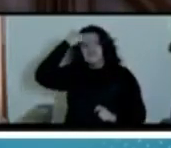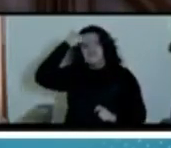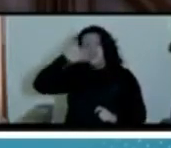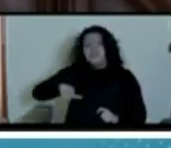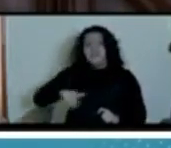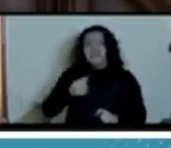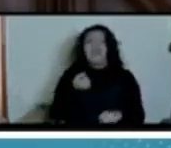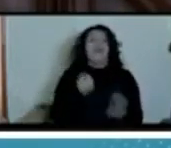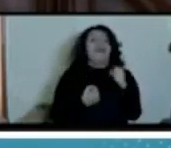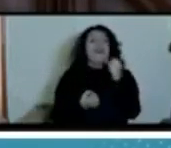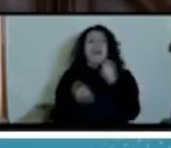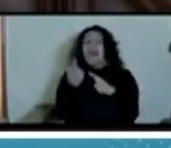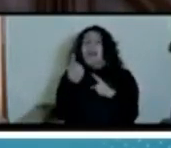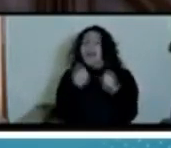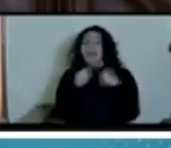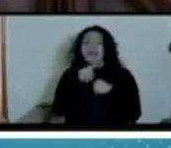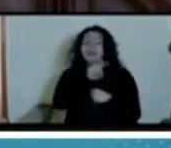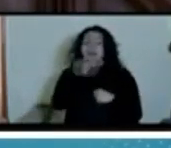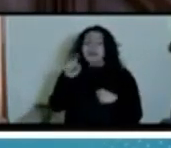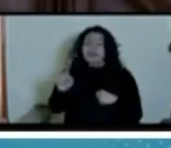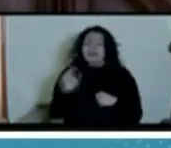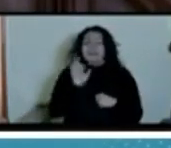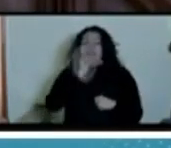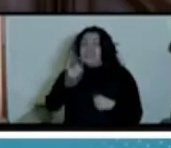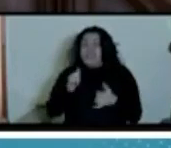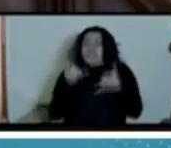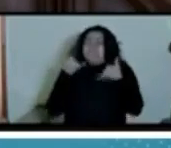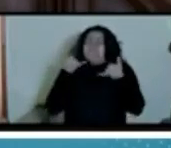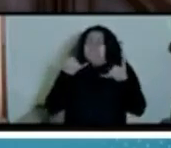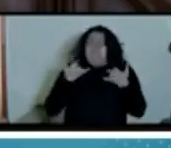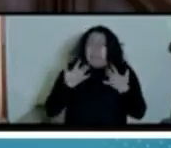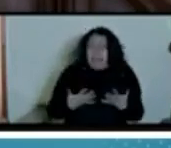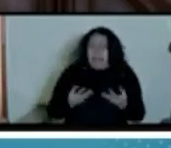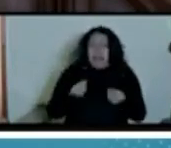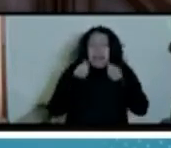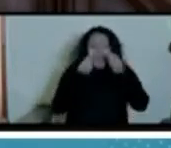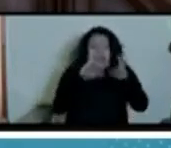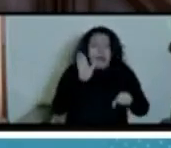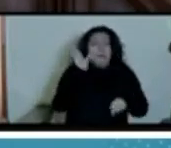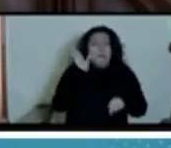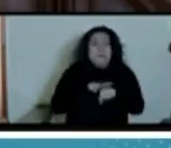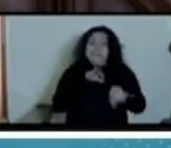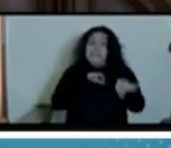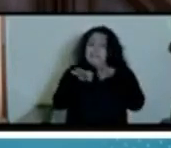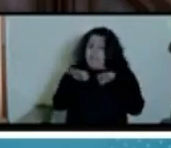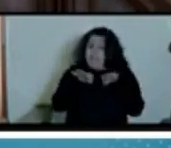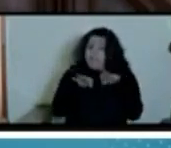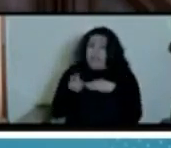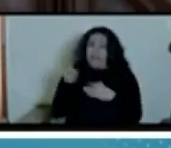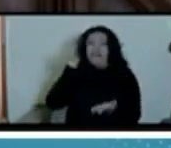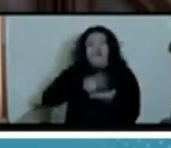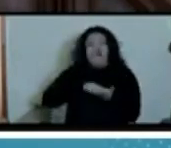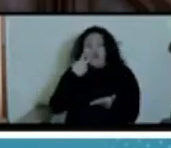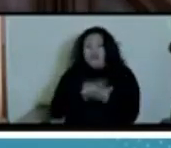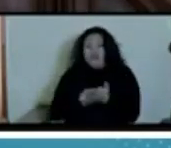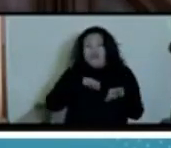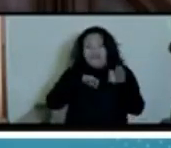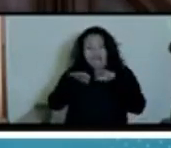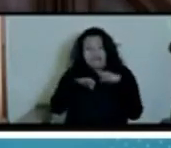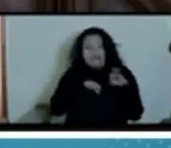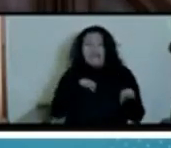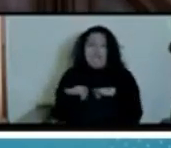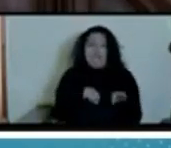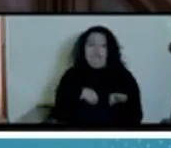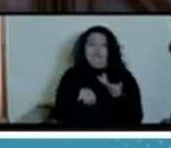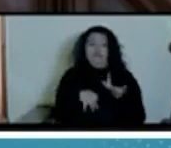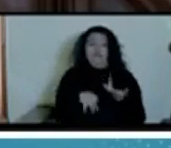es aumentarles la carga de trabajo, sobre todo para el personal académico. Para los estudiantes